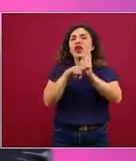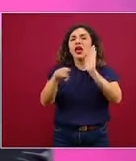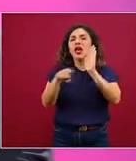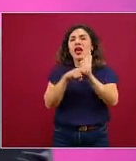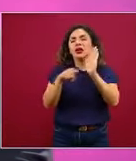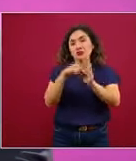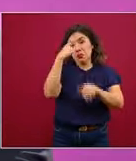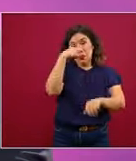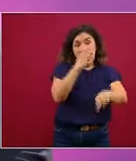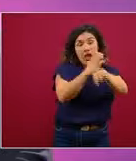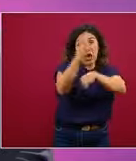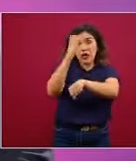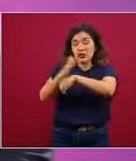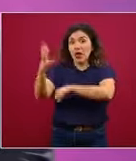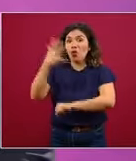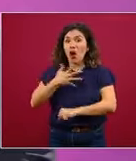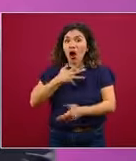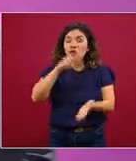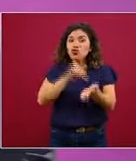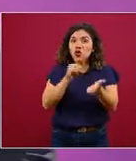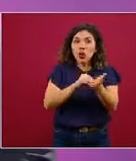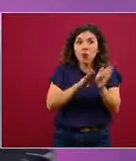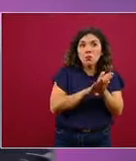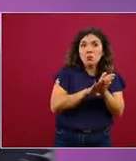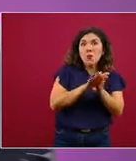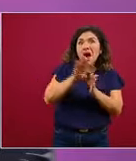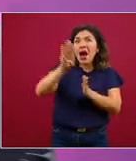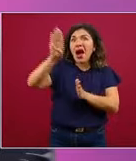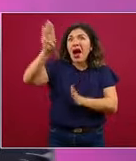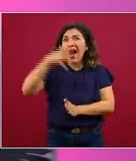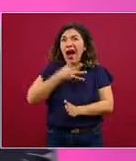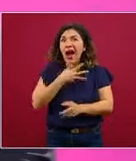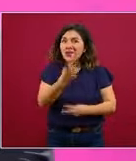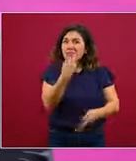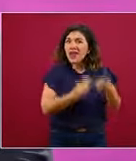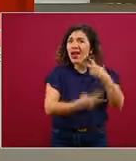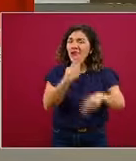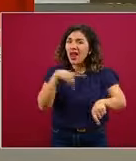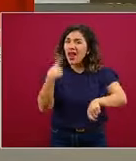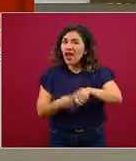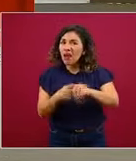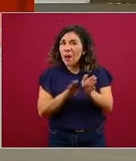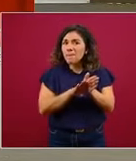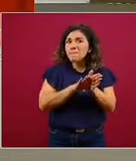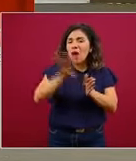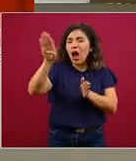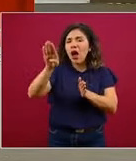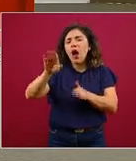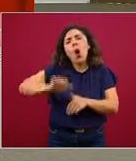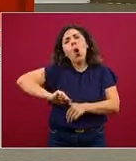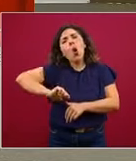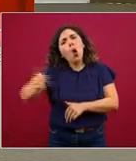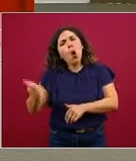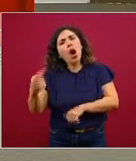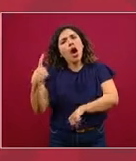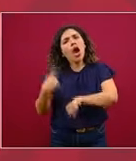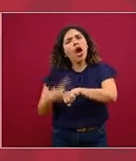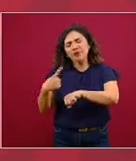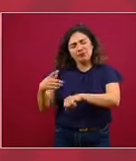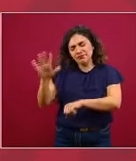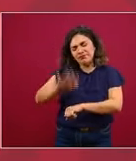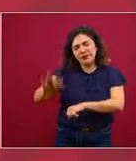las entidades que están teniendo todavía un incremento en sus curvas epidémicas contra las entidades que o empiezan a tener